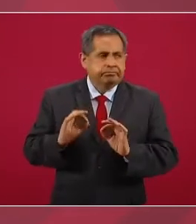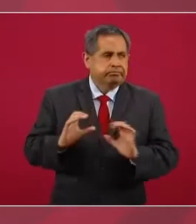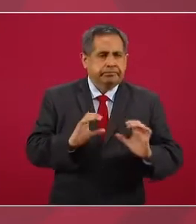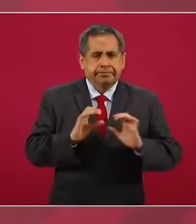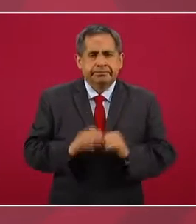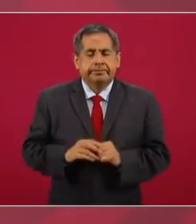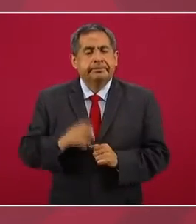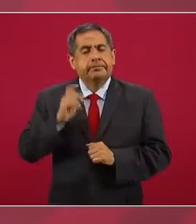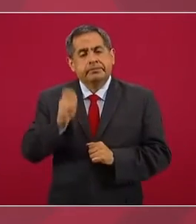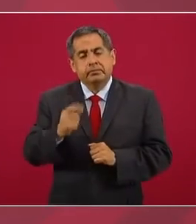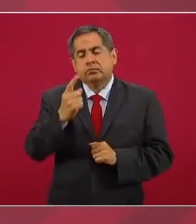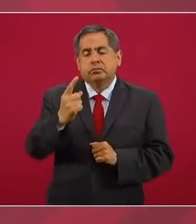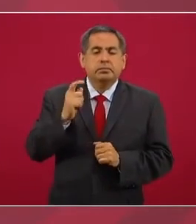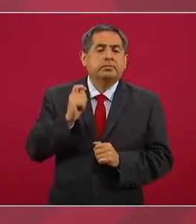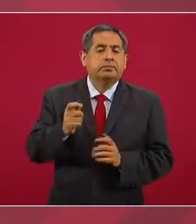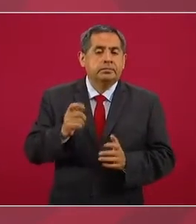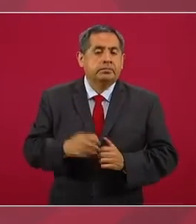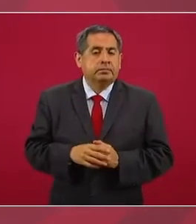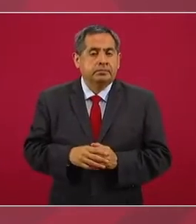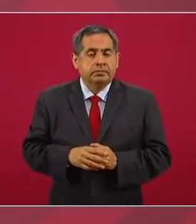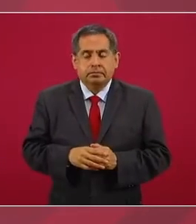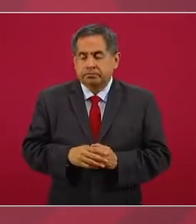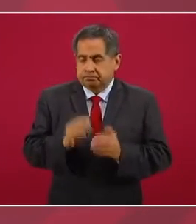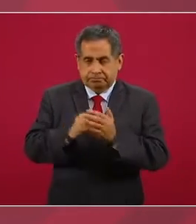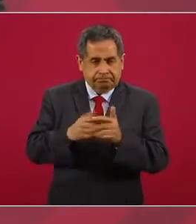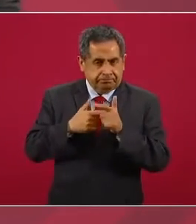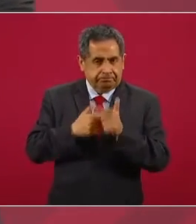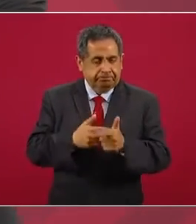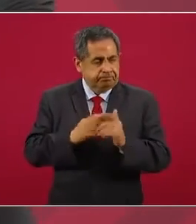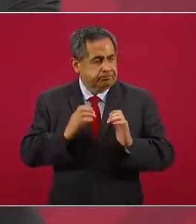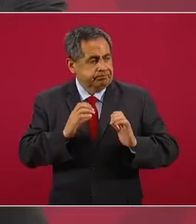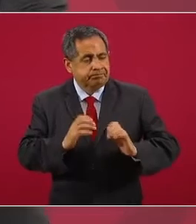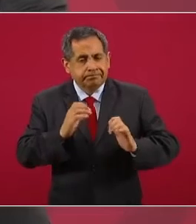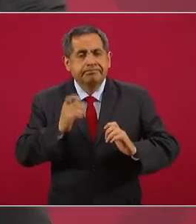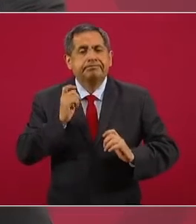Lo que tenemos que hacer es seguir